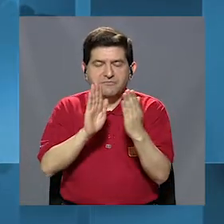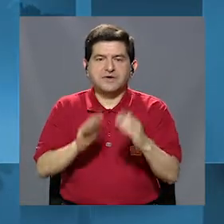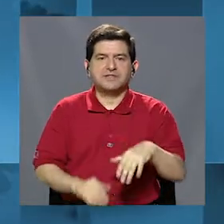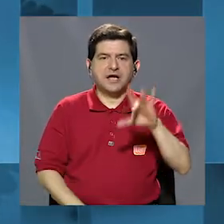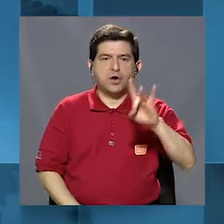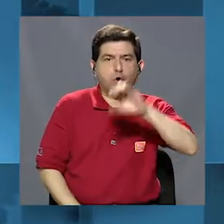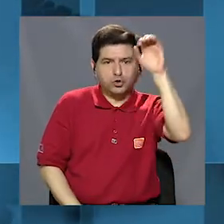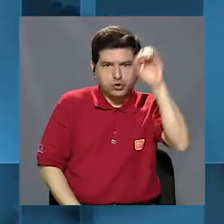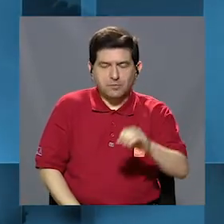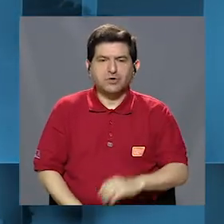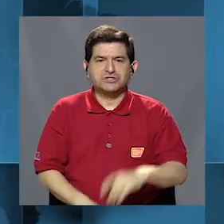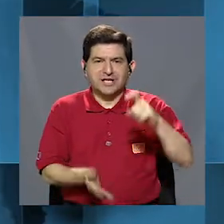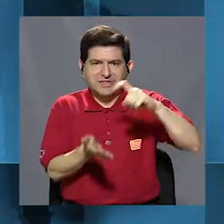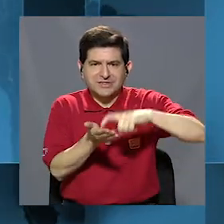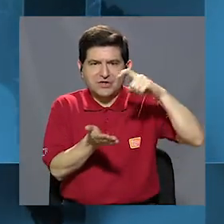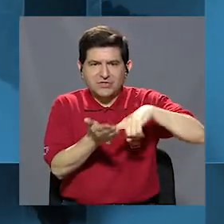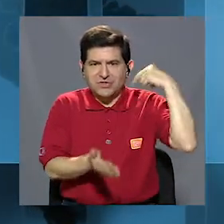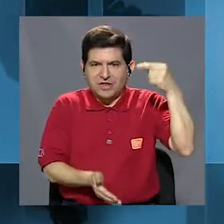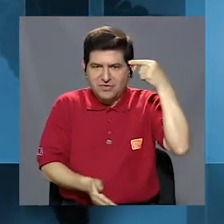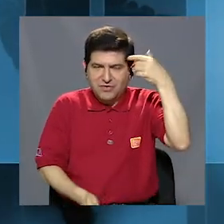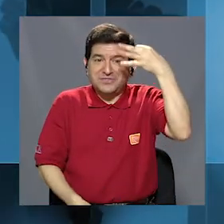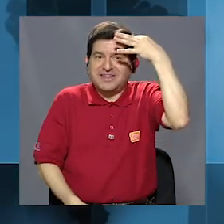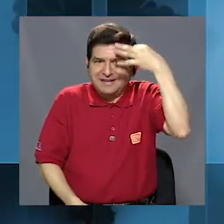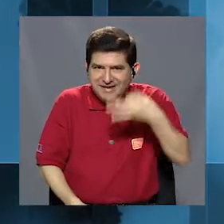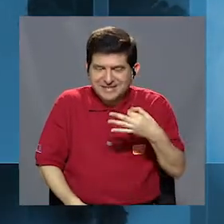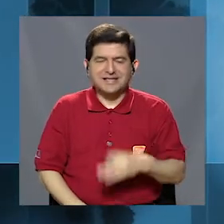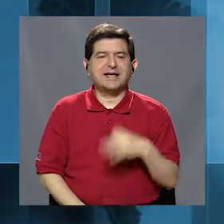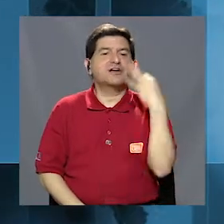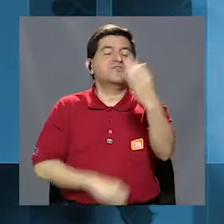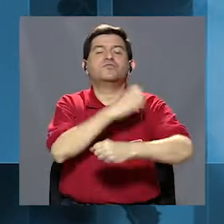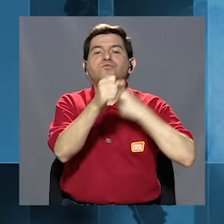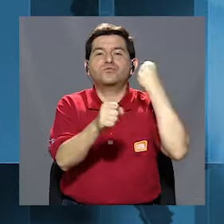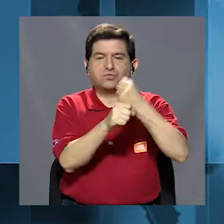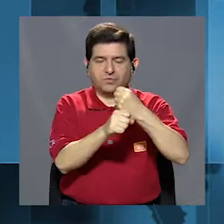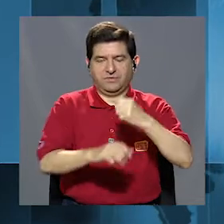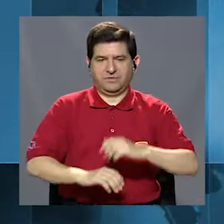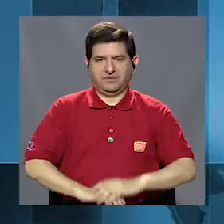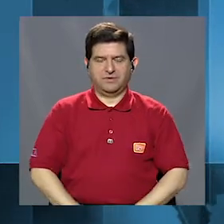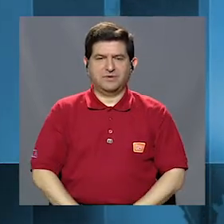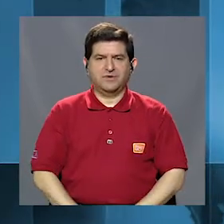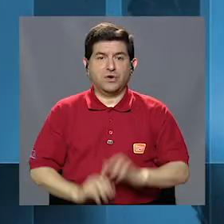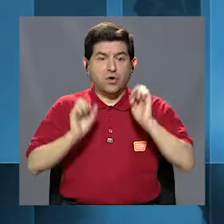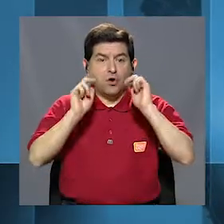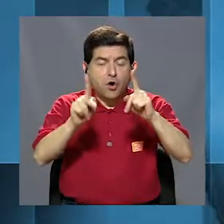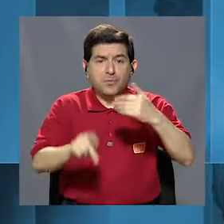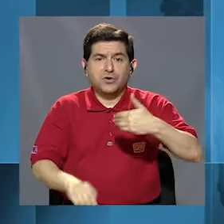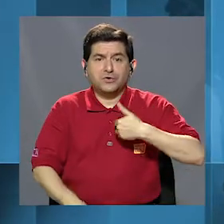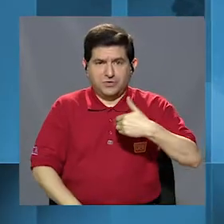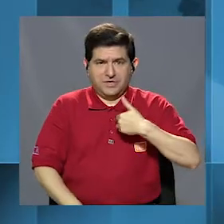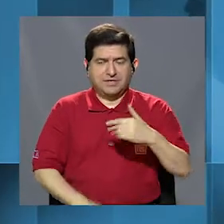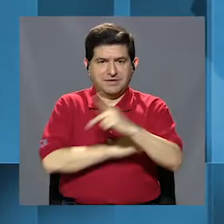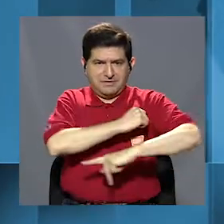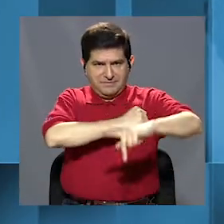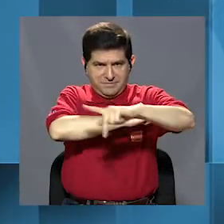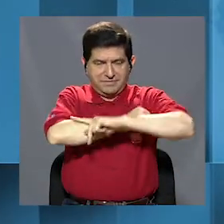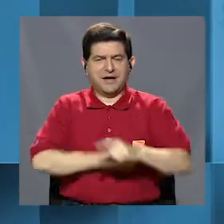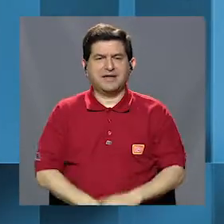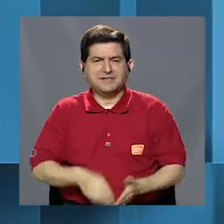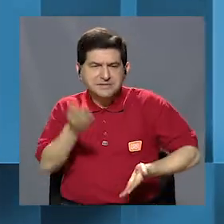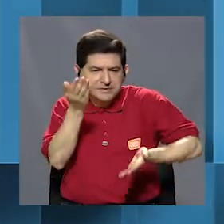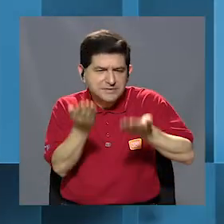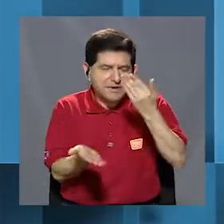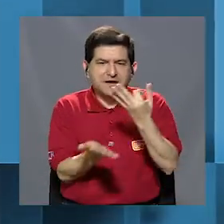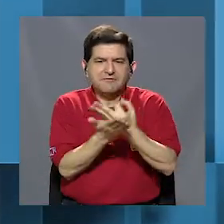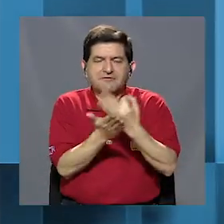frente a casi un 8% de déficit que se calcula para el próximo año. La oportunidad que tuvimos como país